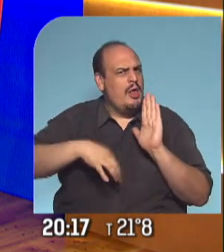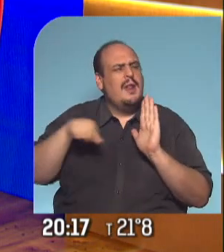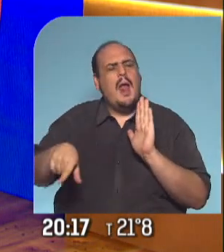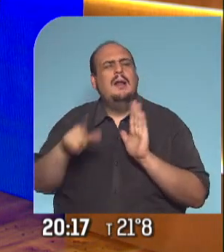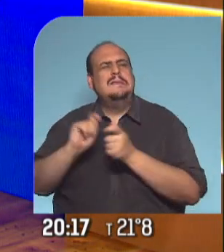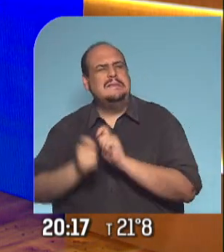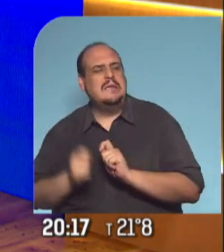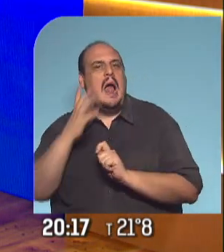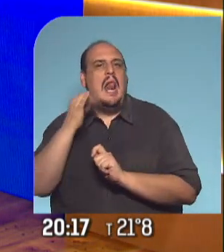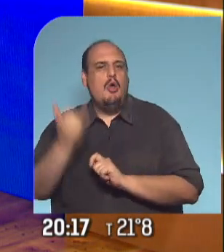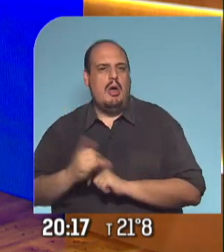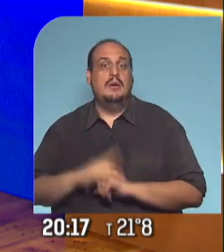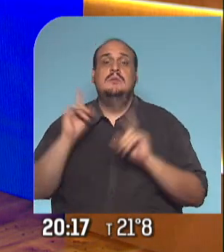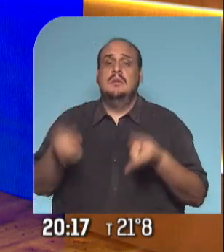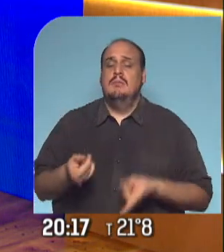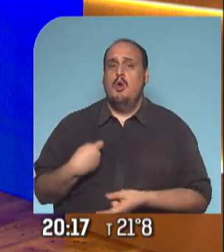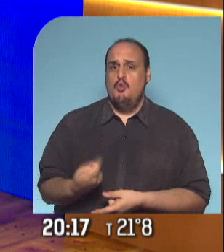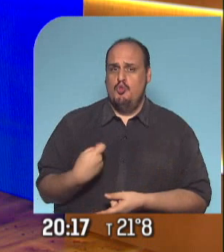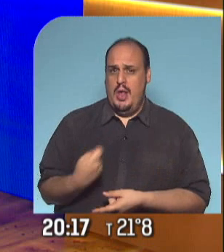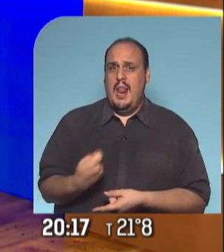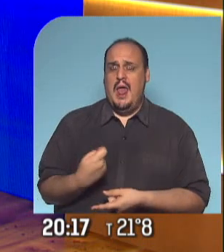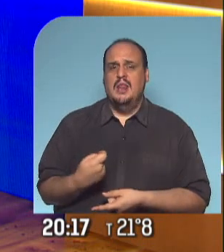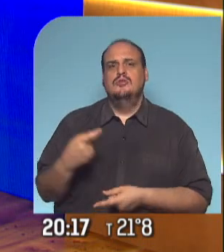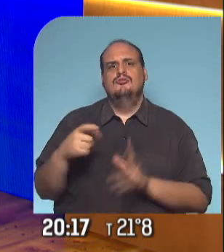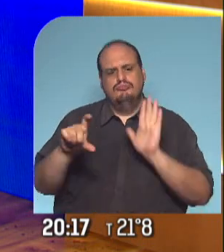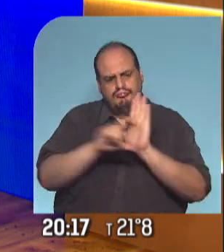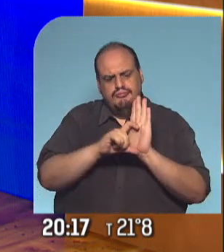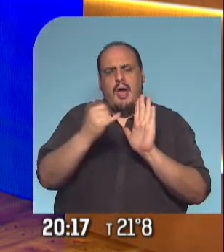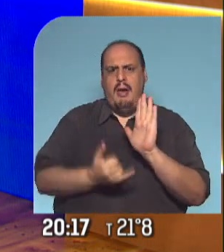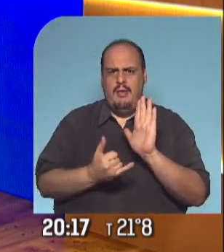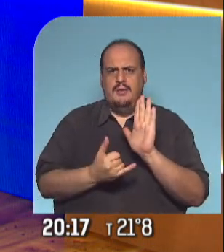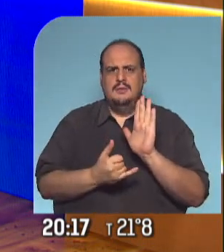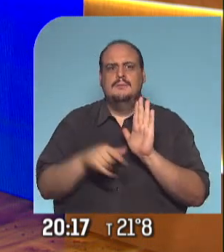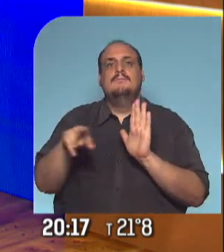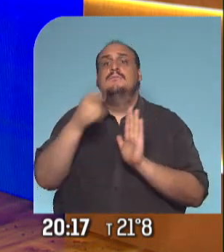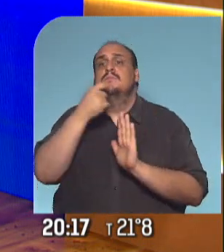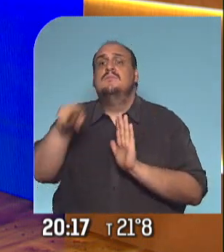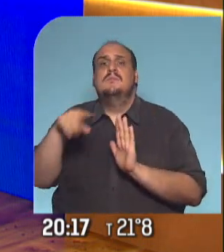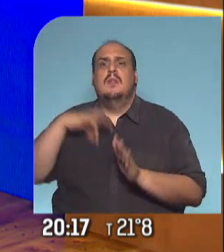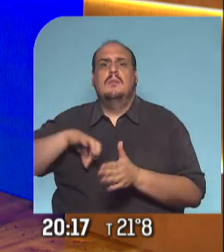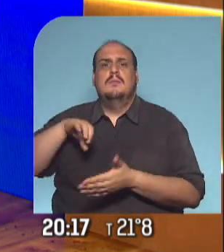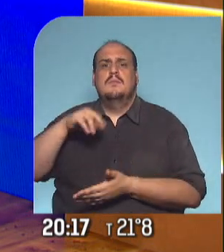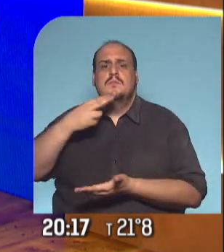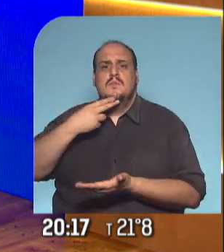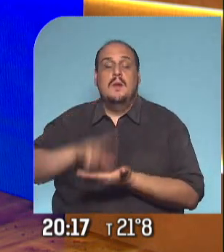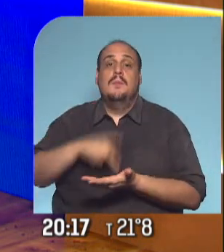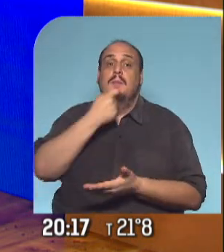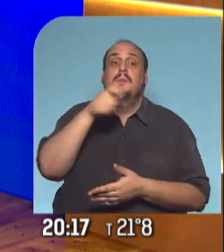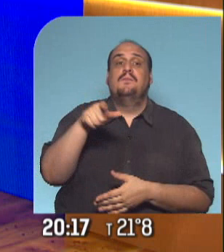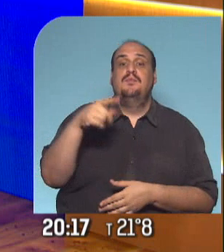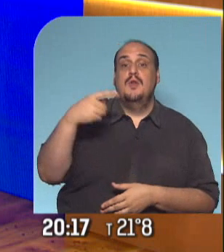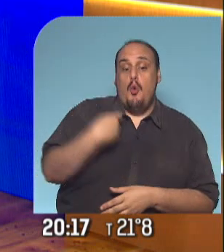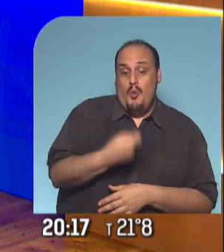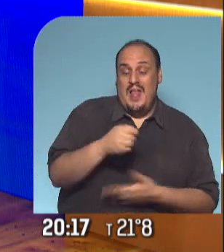de Diputados y los jubilados también tienen un párrafo aparte. Habla de deducciones. Hoy es a partir de 6 haberes mínimos. Bueno, eso